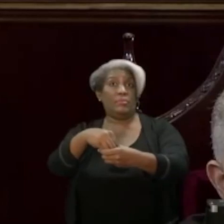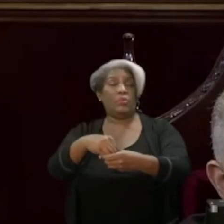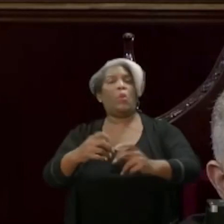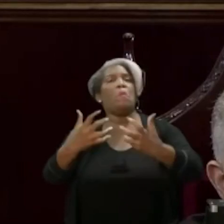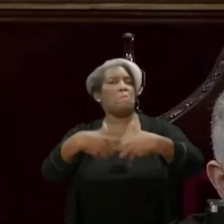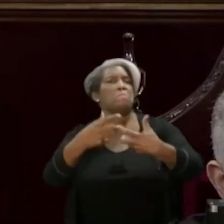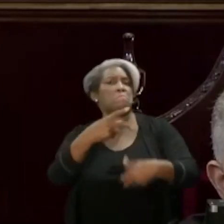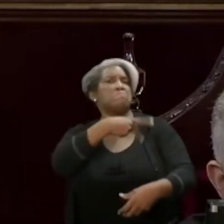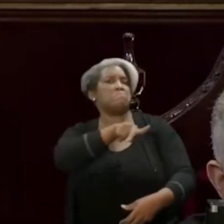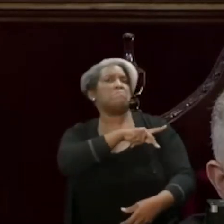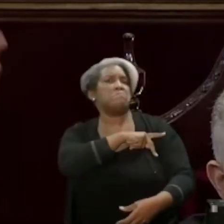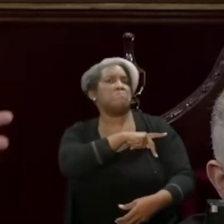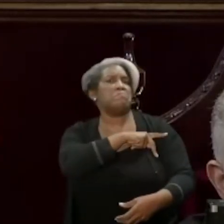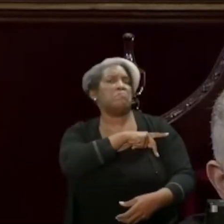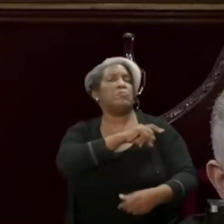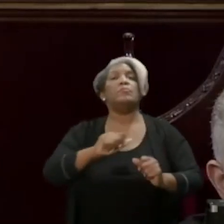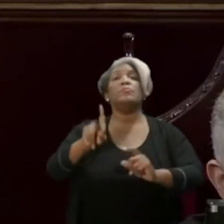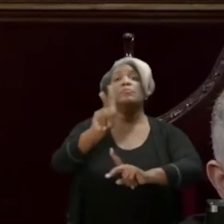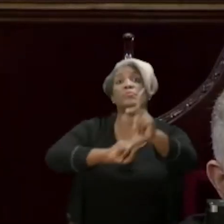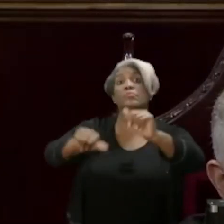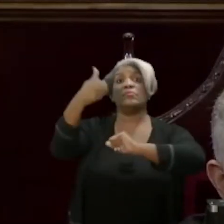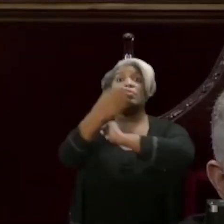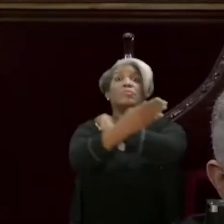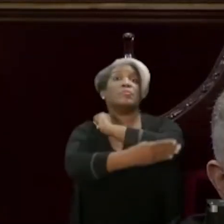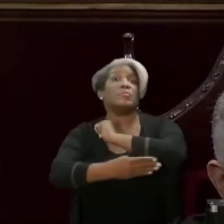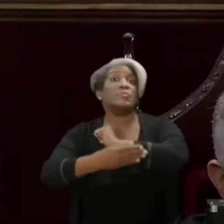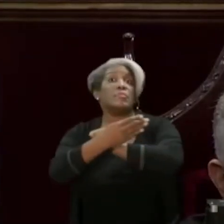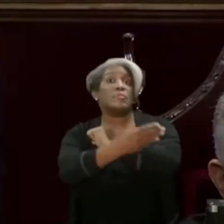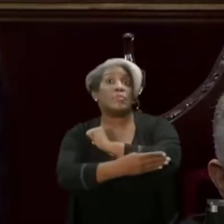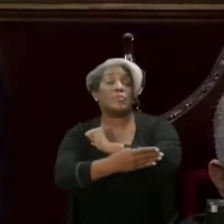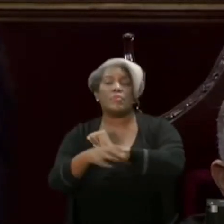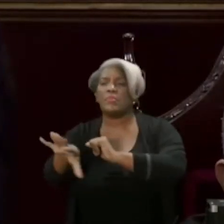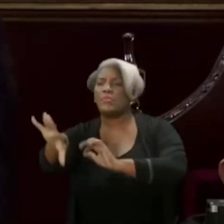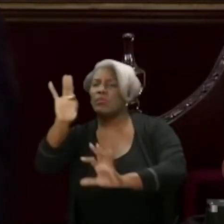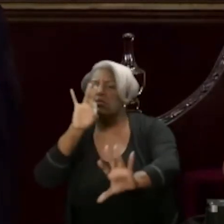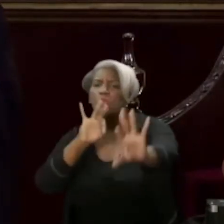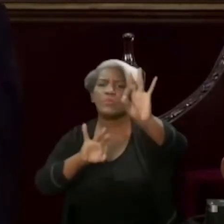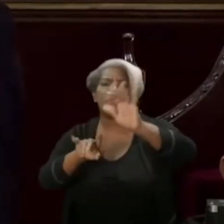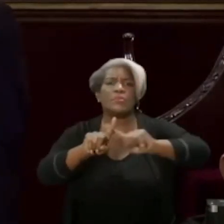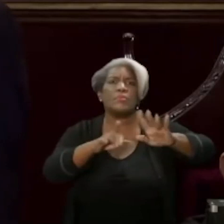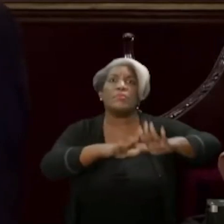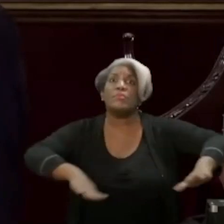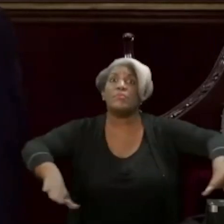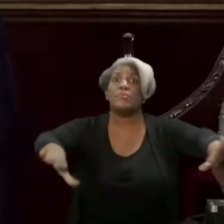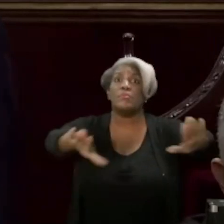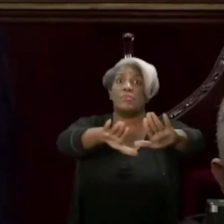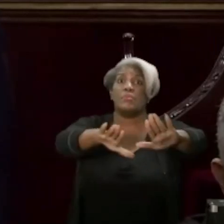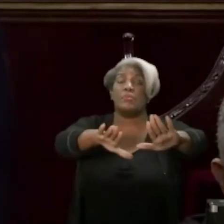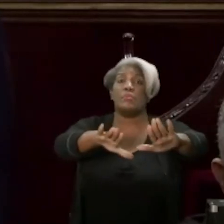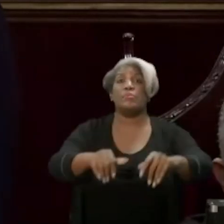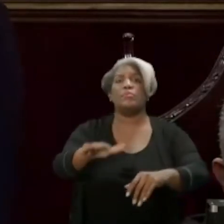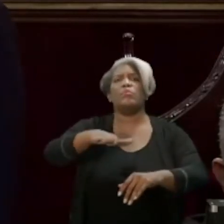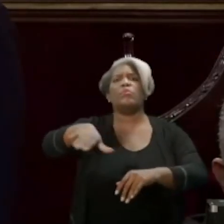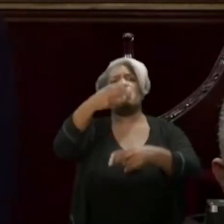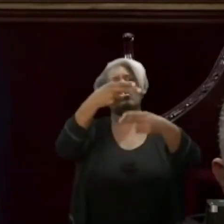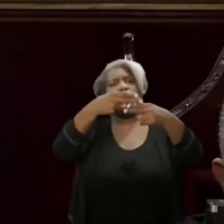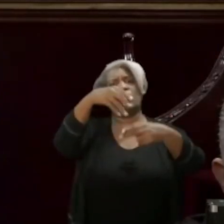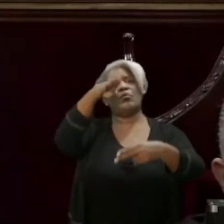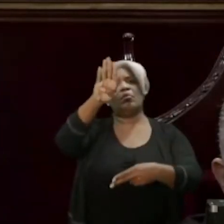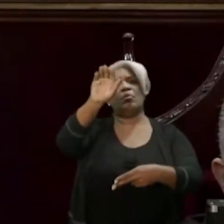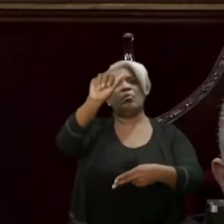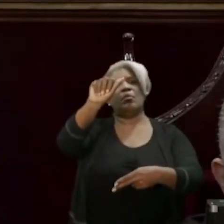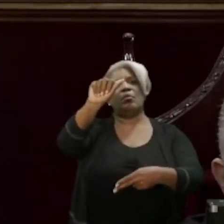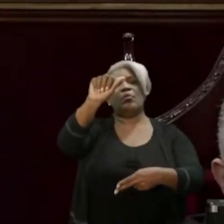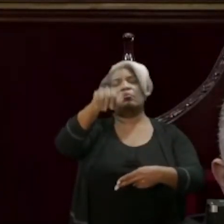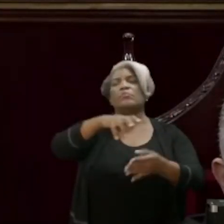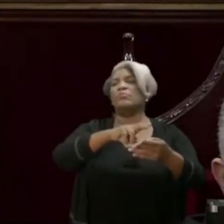privada. Inversionistas extranjeros ya también tienen seleccionados terrenos para convertir a Vallejuelo en un gran